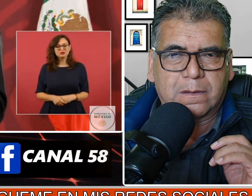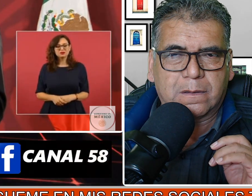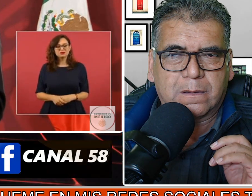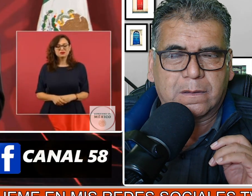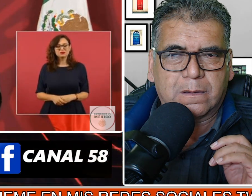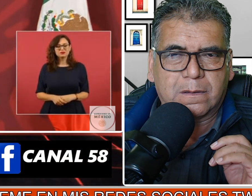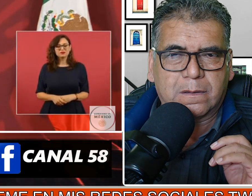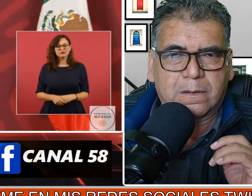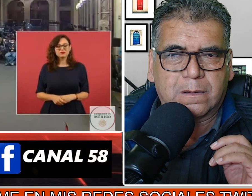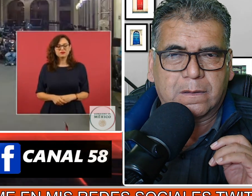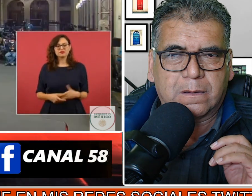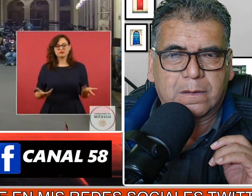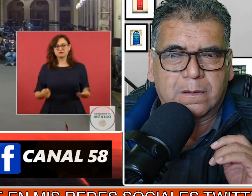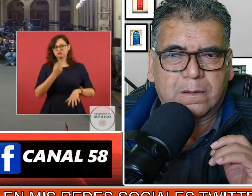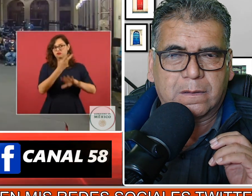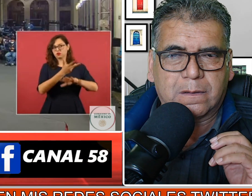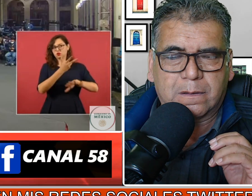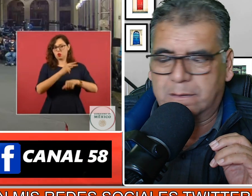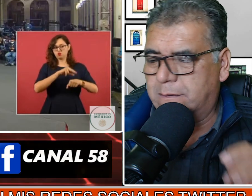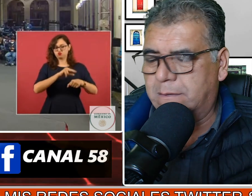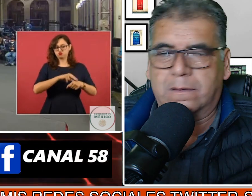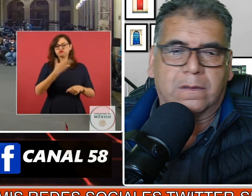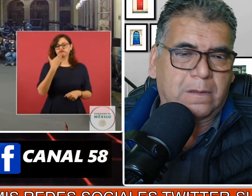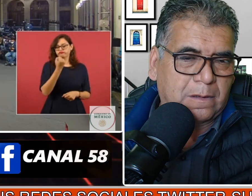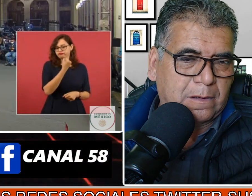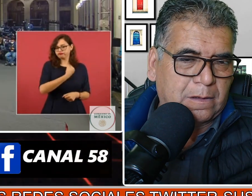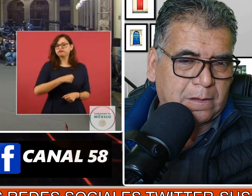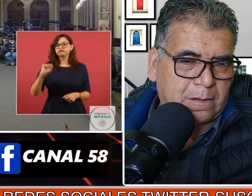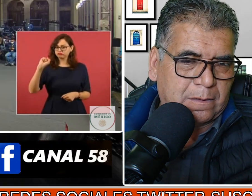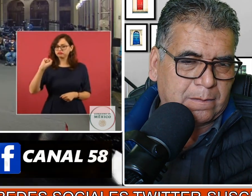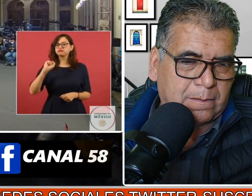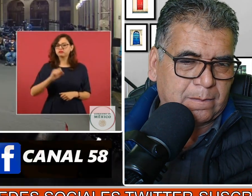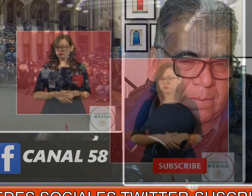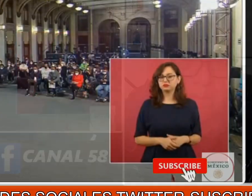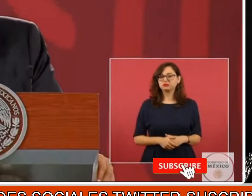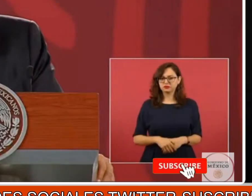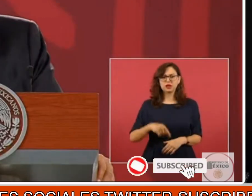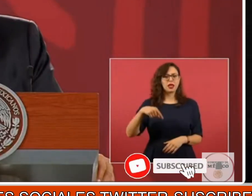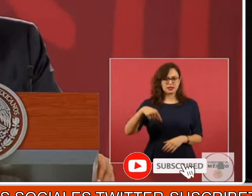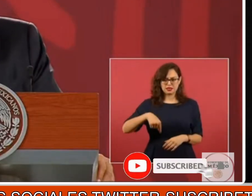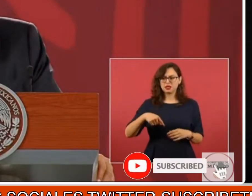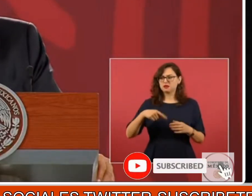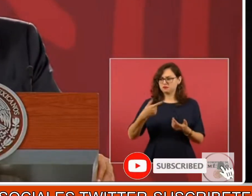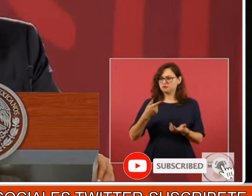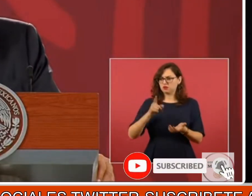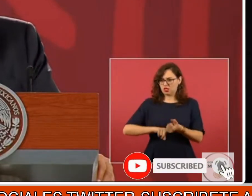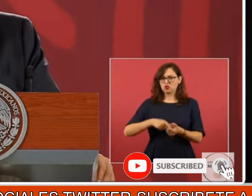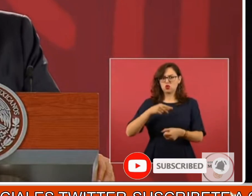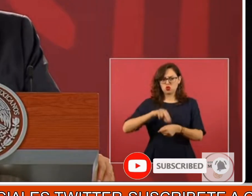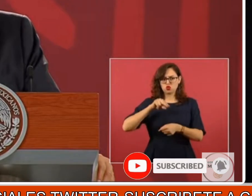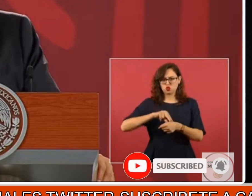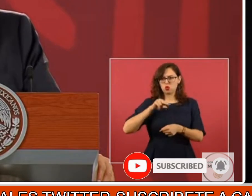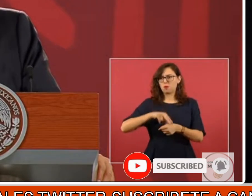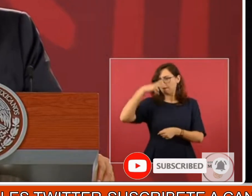aunque también hay muchos buenos médicos mexicanos que van a Houston y allá operan.